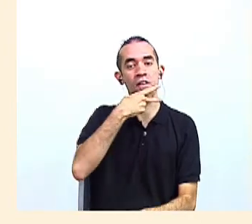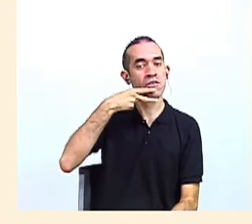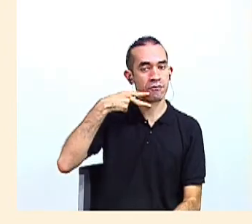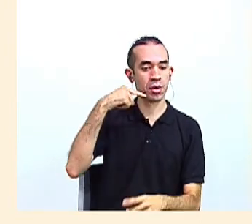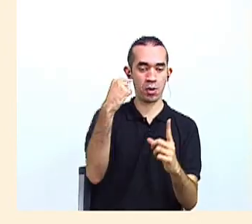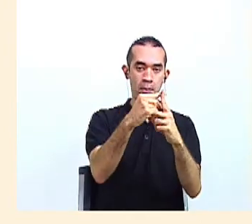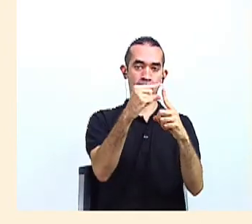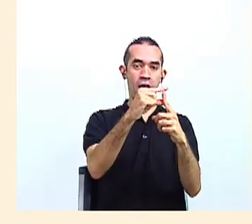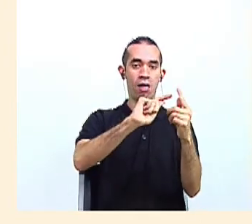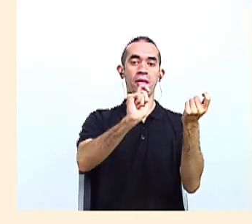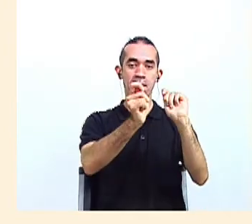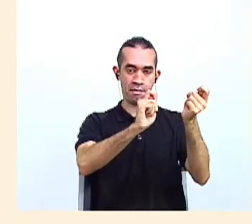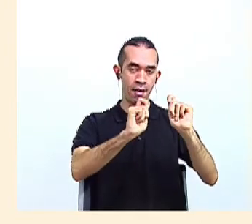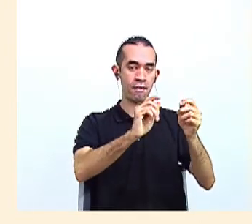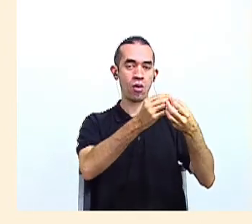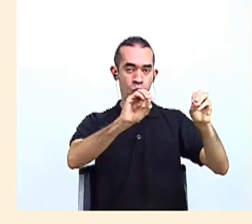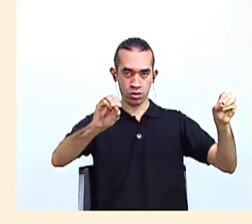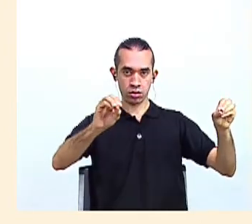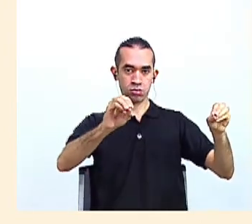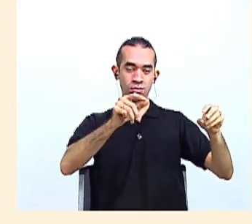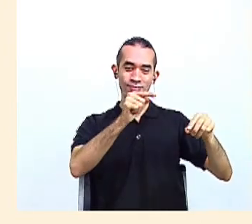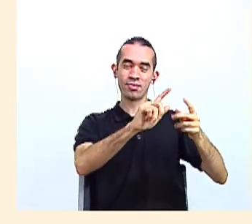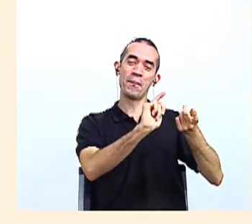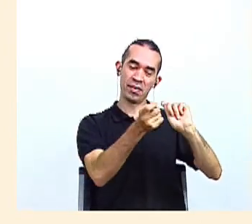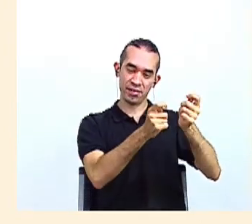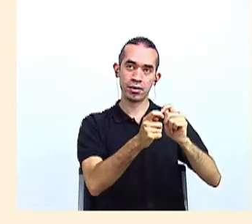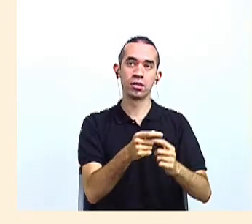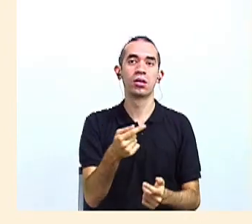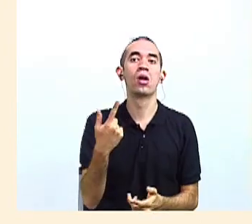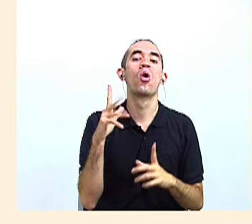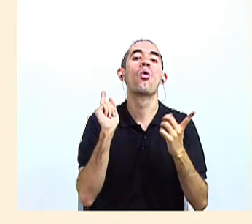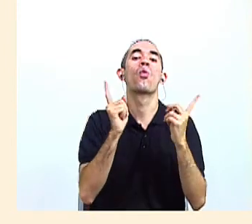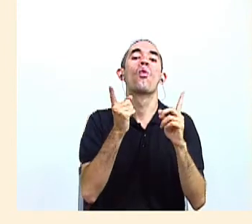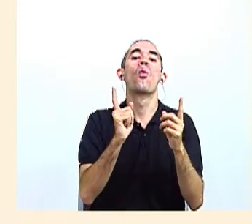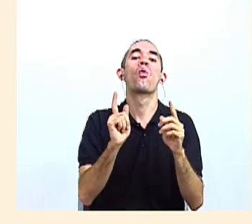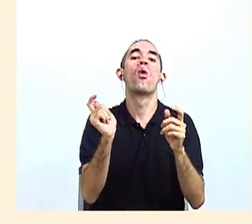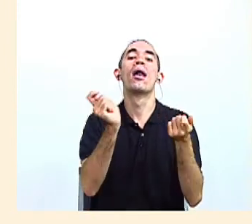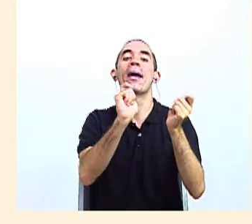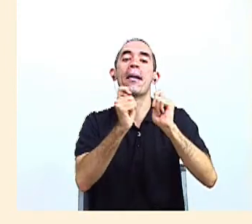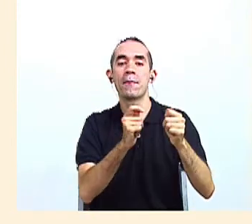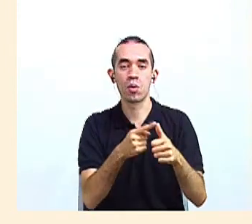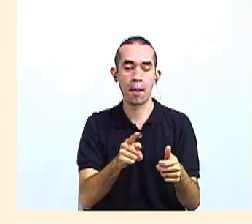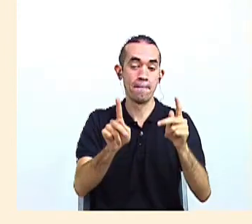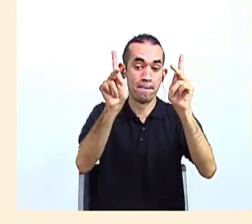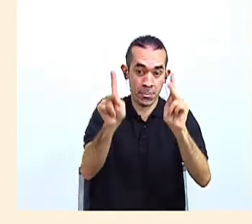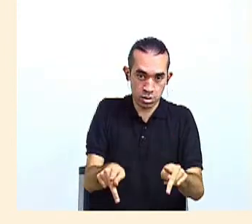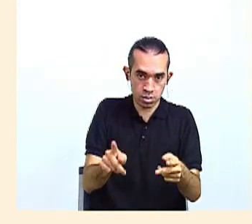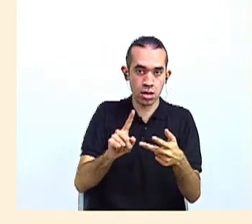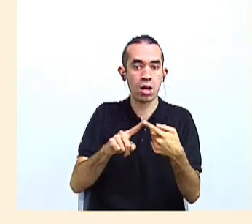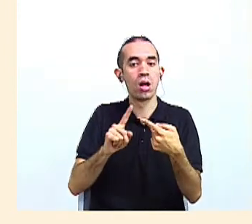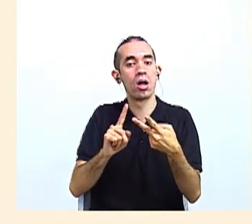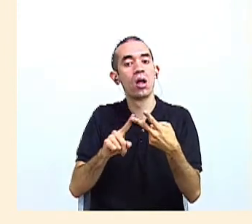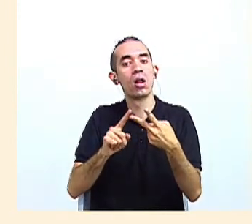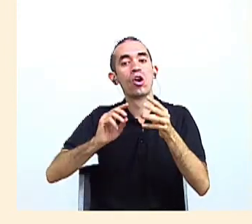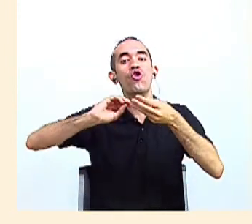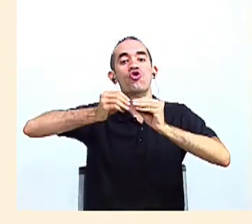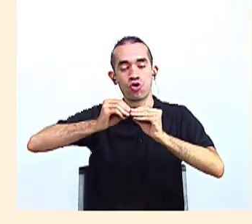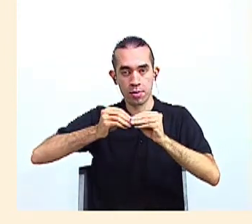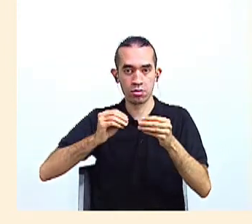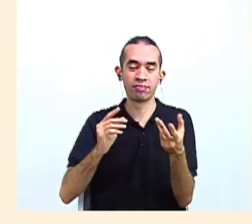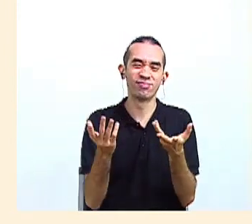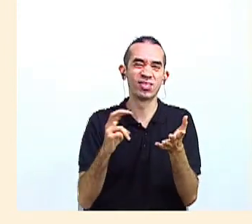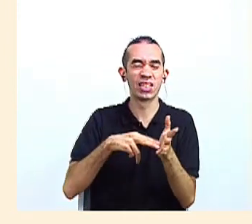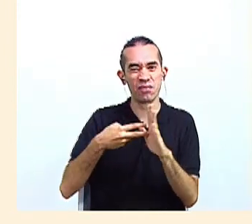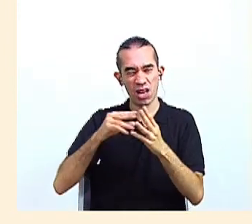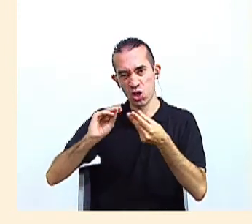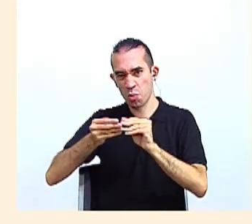palabra variable de la oración y va a presentar los accidentes de persona y de número. De número, cuando la